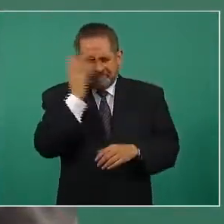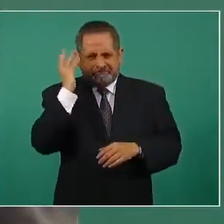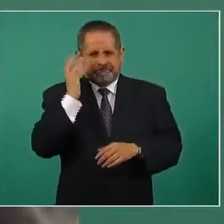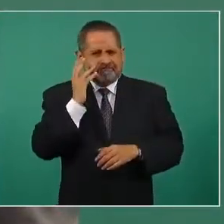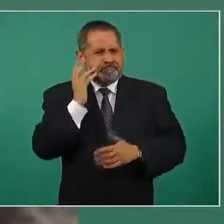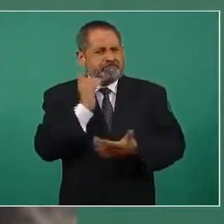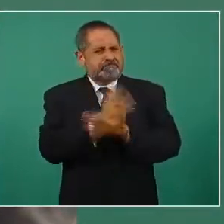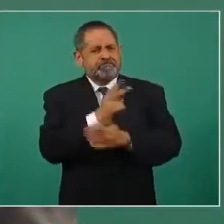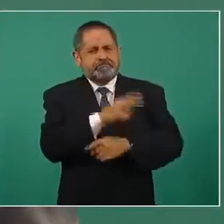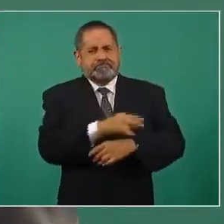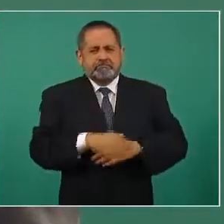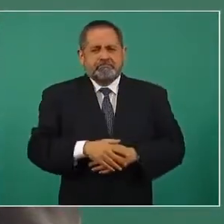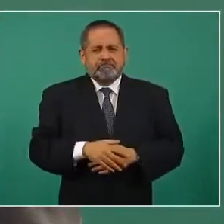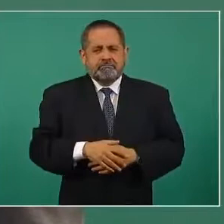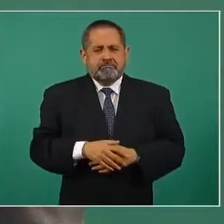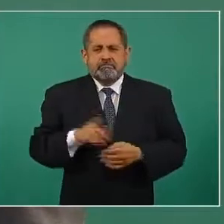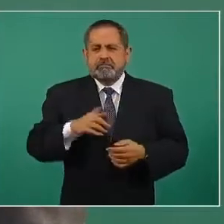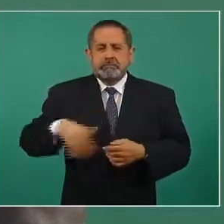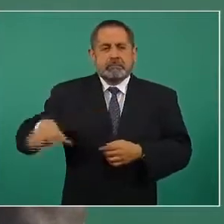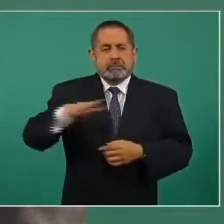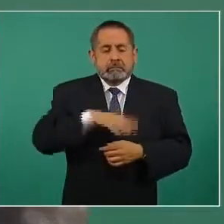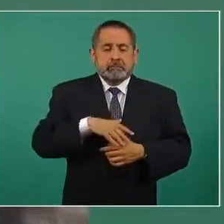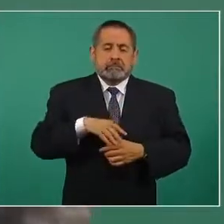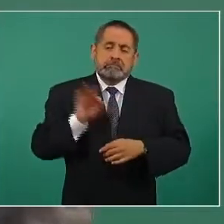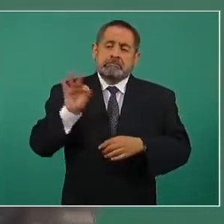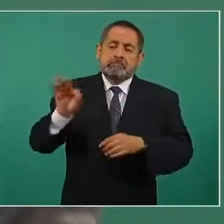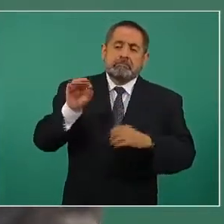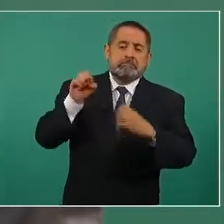Ya, ahora el rey va desnudo.